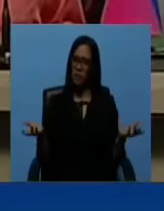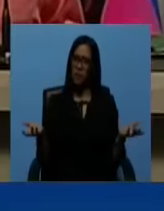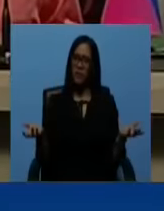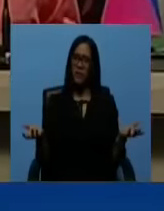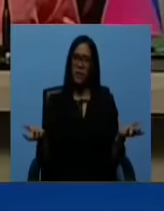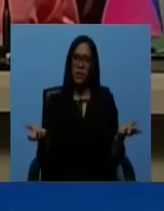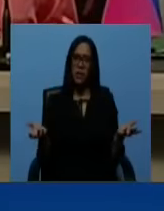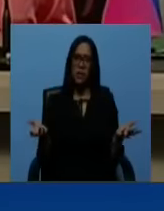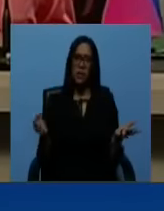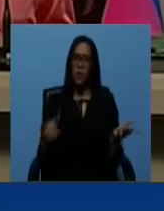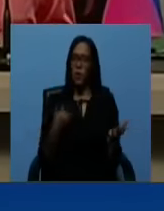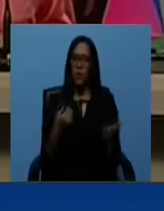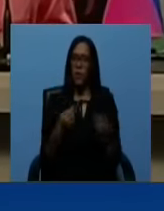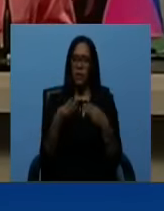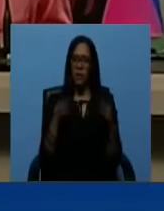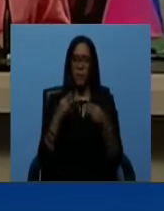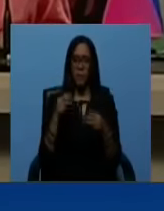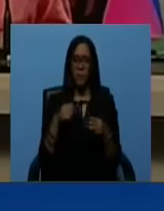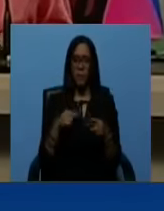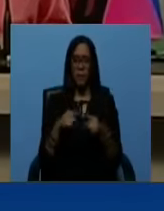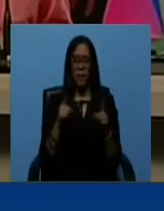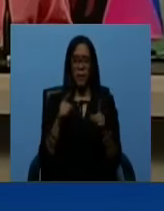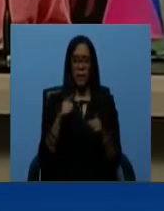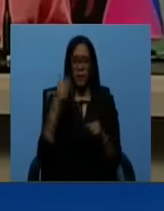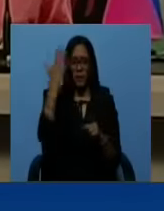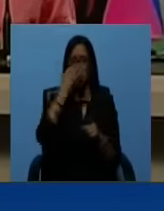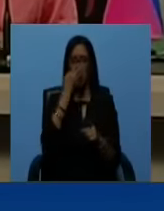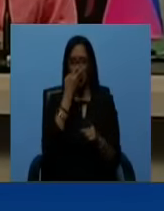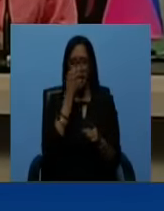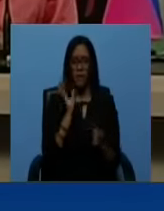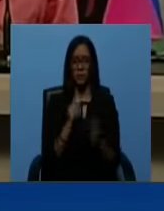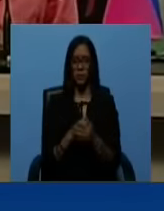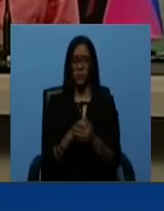Bueno, lo puedes sacar, pero eres un ridículo si sacas un decreto así.